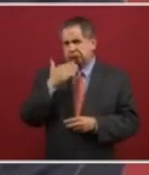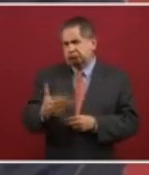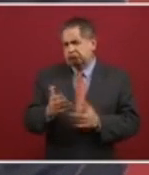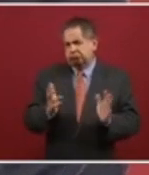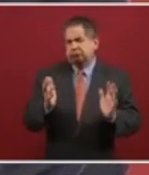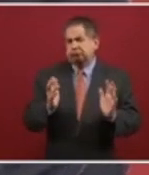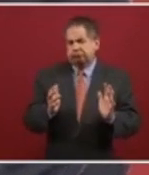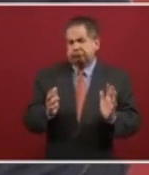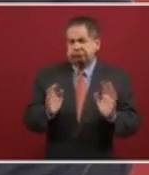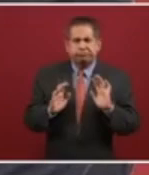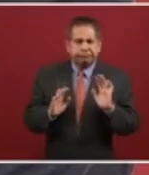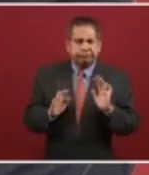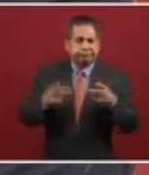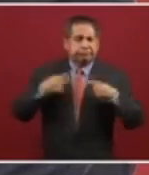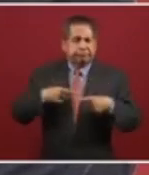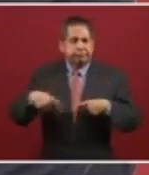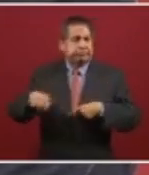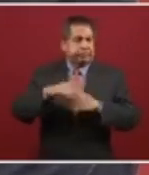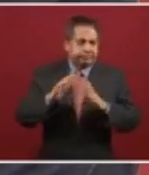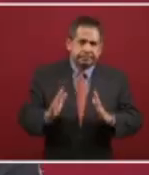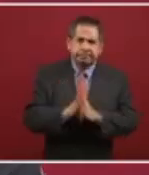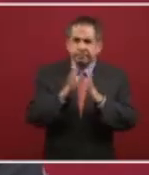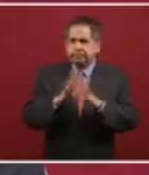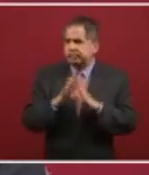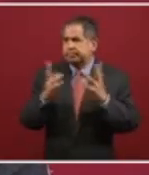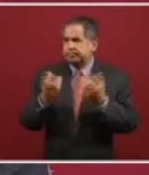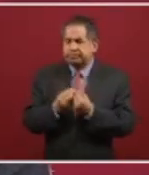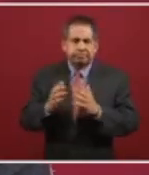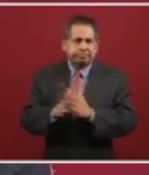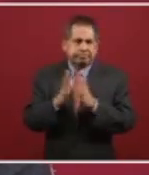y la gente está participando mucho,